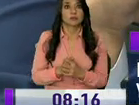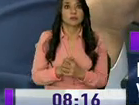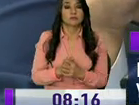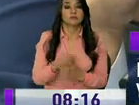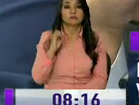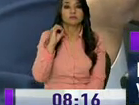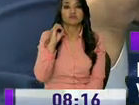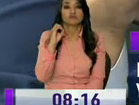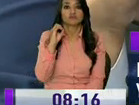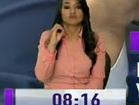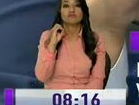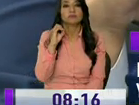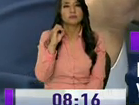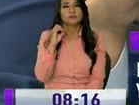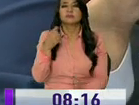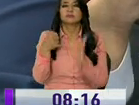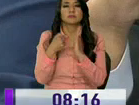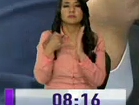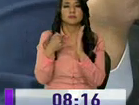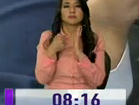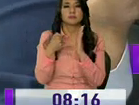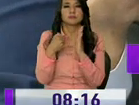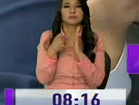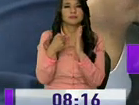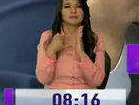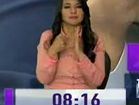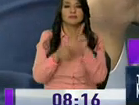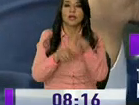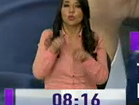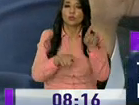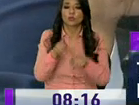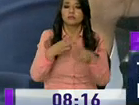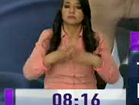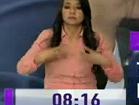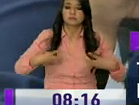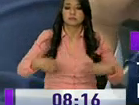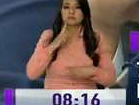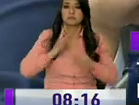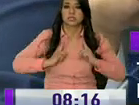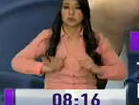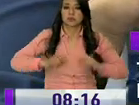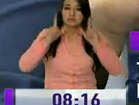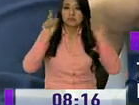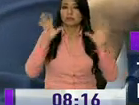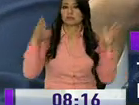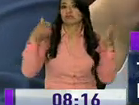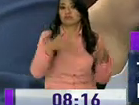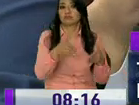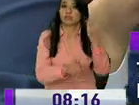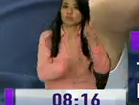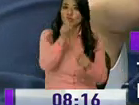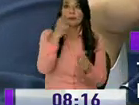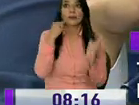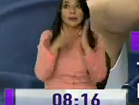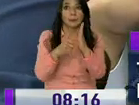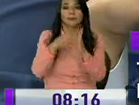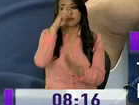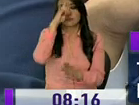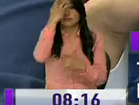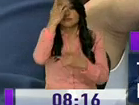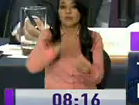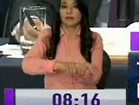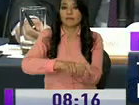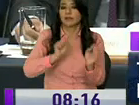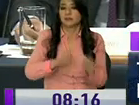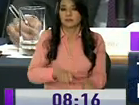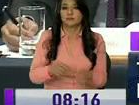cero a el IVA de algunos insumos médicos particularmente destinados a las personas que sufren